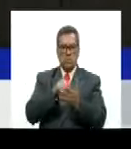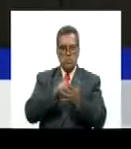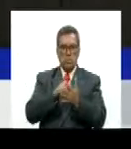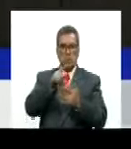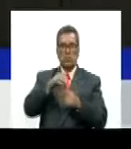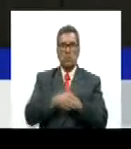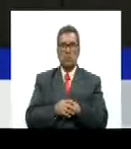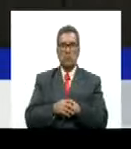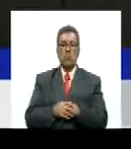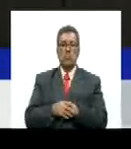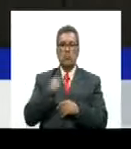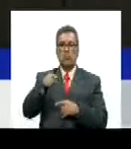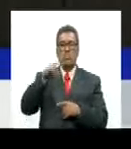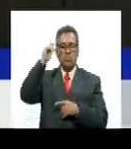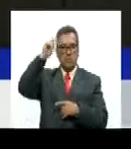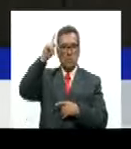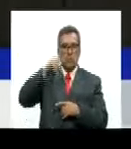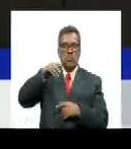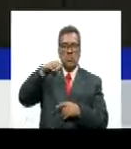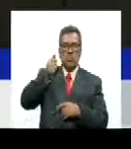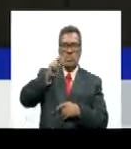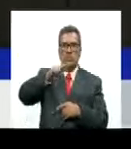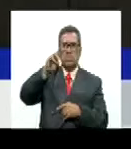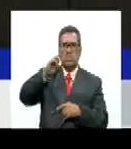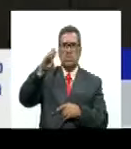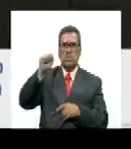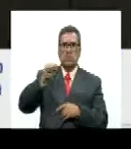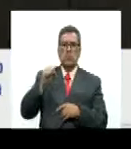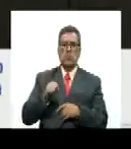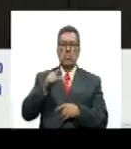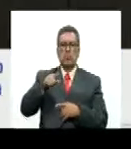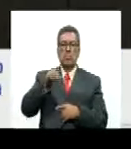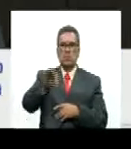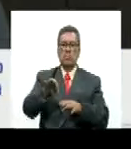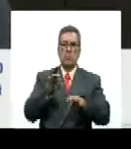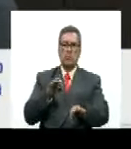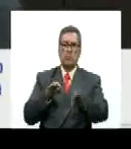me diría mi profesor, el doctor Escarrá, se escoge